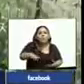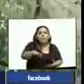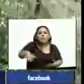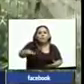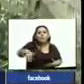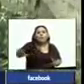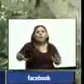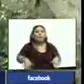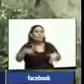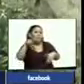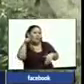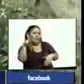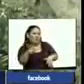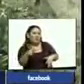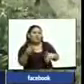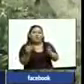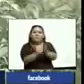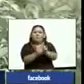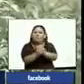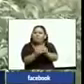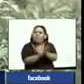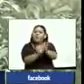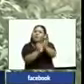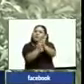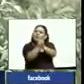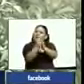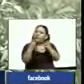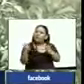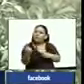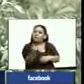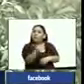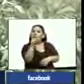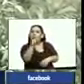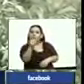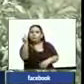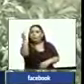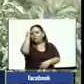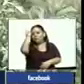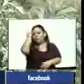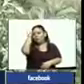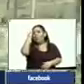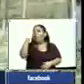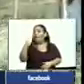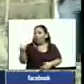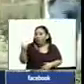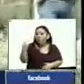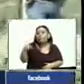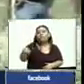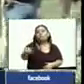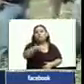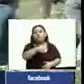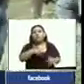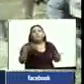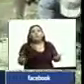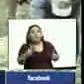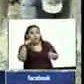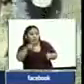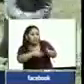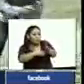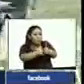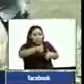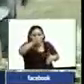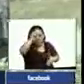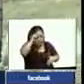golpeada por casos de cáncer el lamentable tema fue conocido por este agricultor y así fue como inició